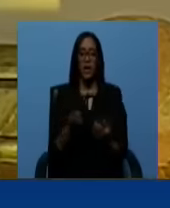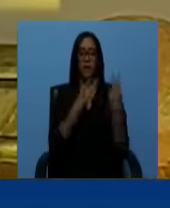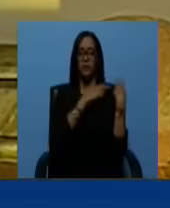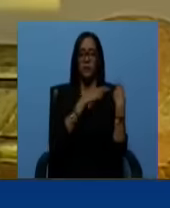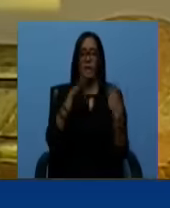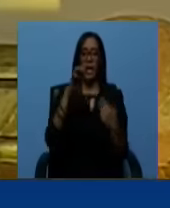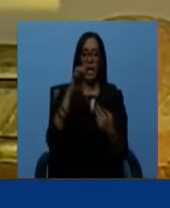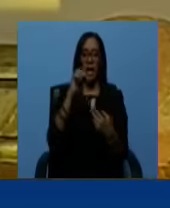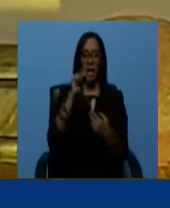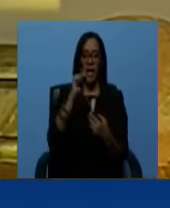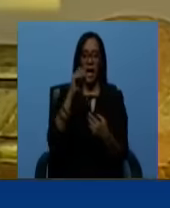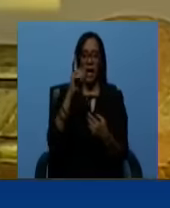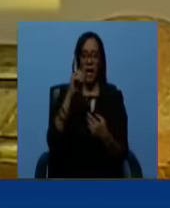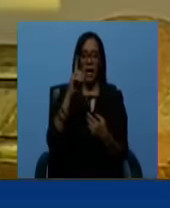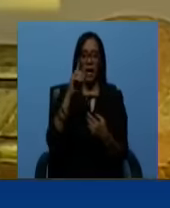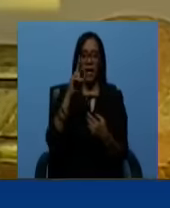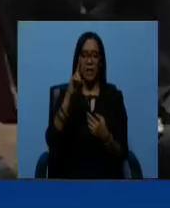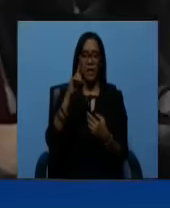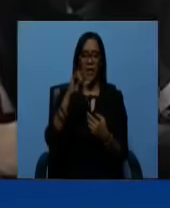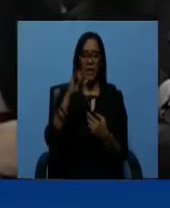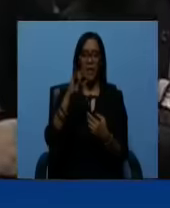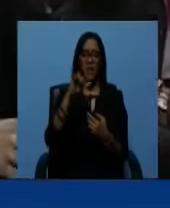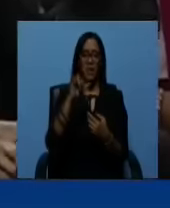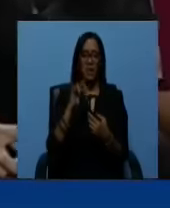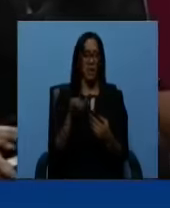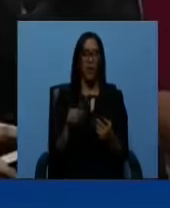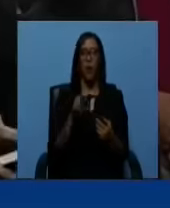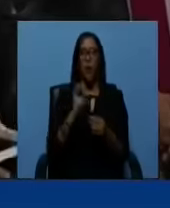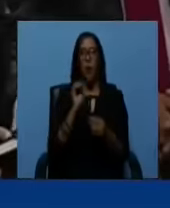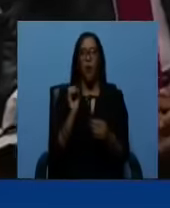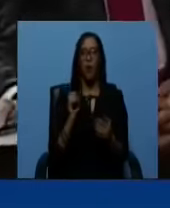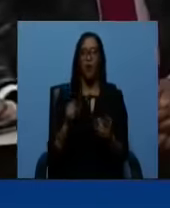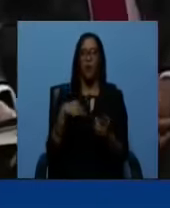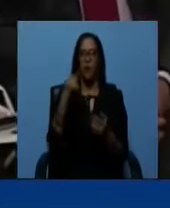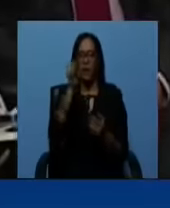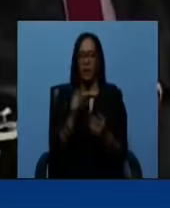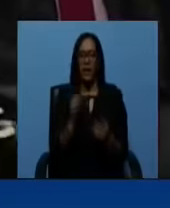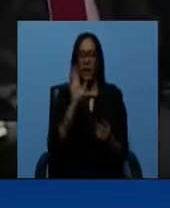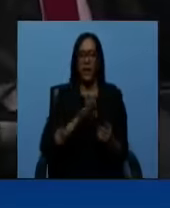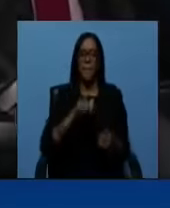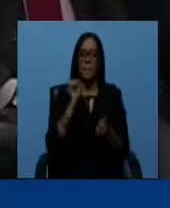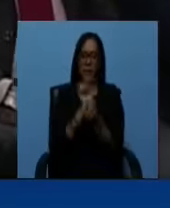del chinito de Recadi, que no sé si está preso todavía. ¿Ah?